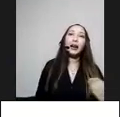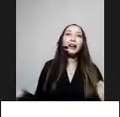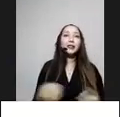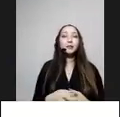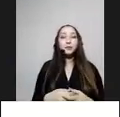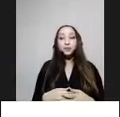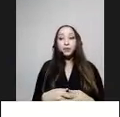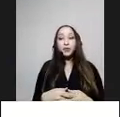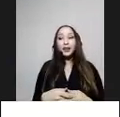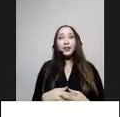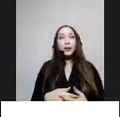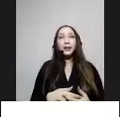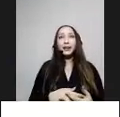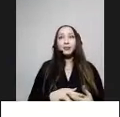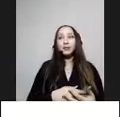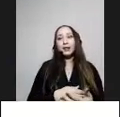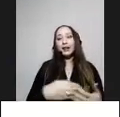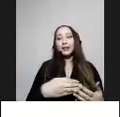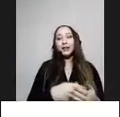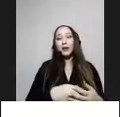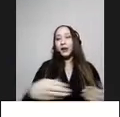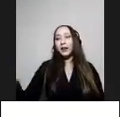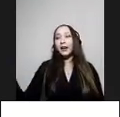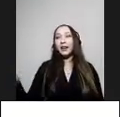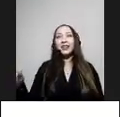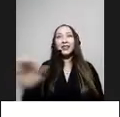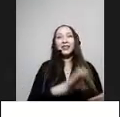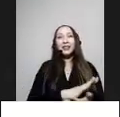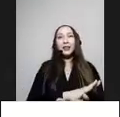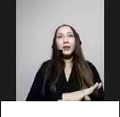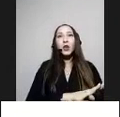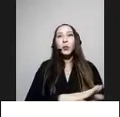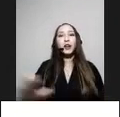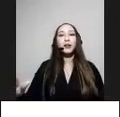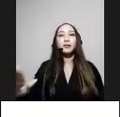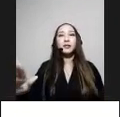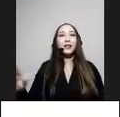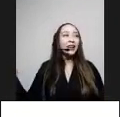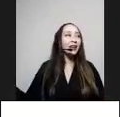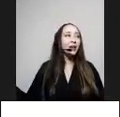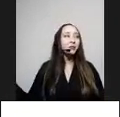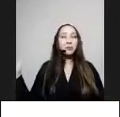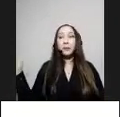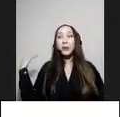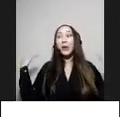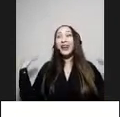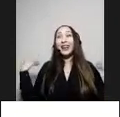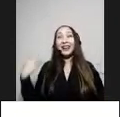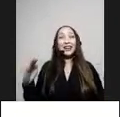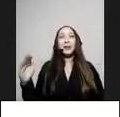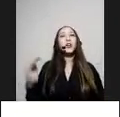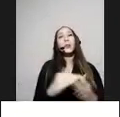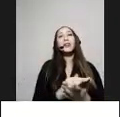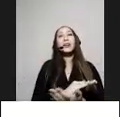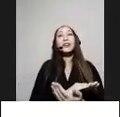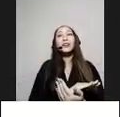a la casa y simplemente salen del trabajo y llegan a la casa y ni siquiera saben cómo llegaron. Saben que llegaron, pero en el